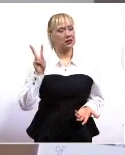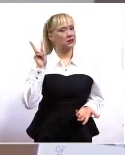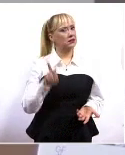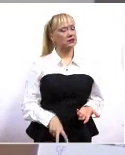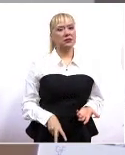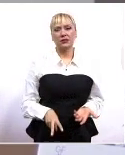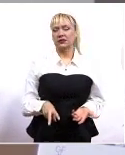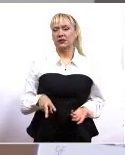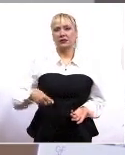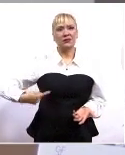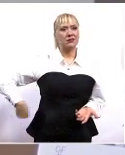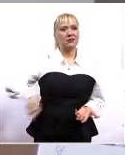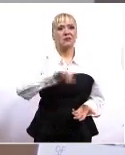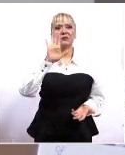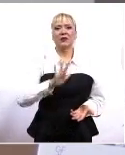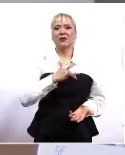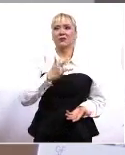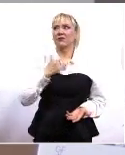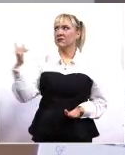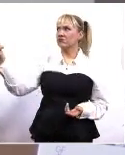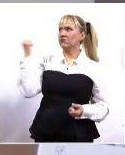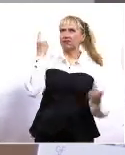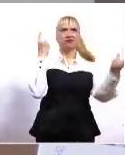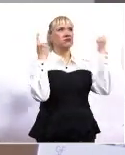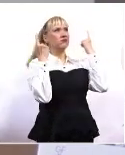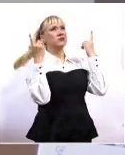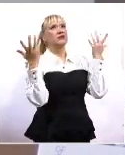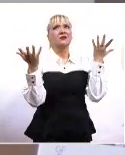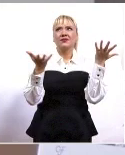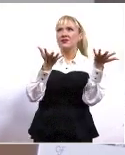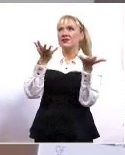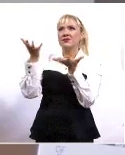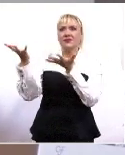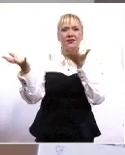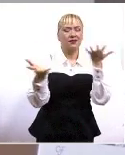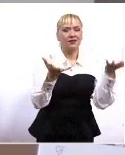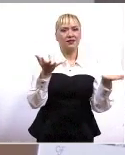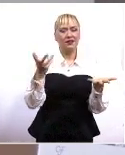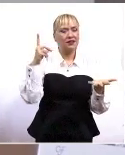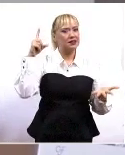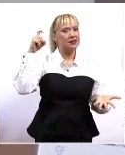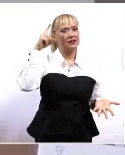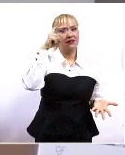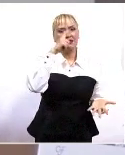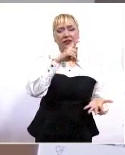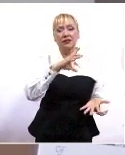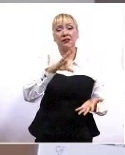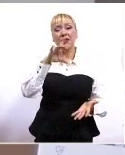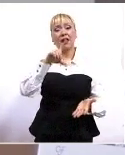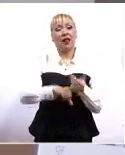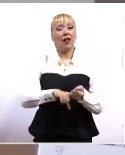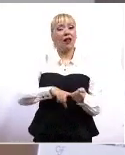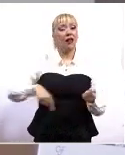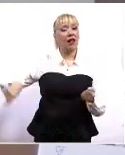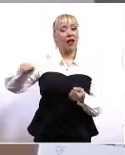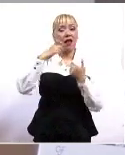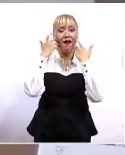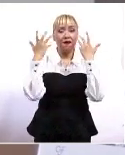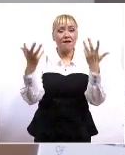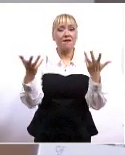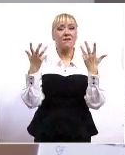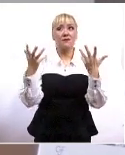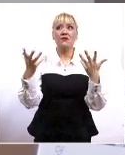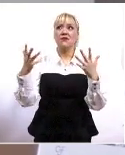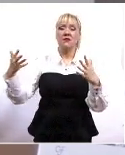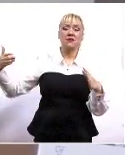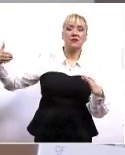que nos sentimos acorralados, de verdad, y acorraladas porque hay muchas ganas de entrarle al